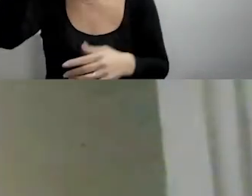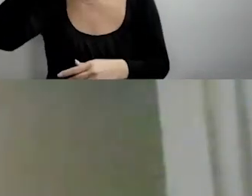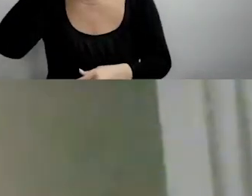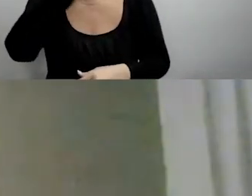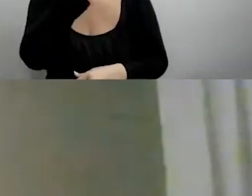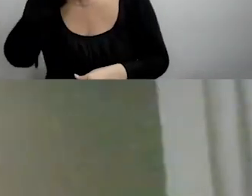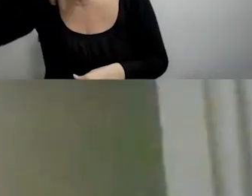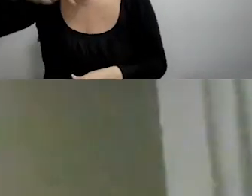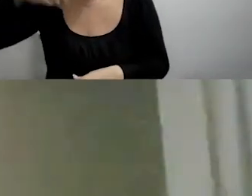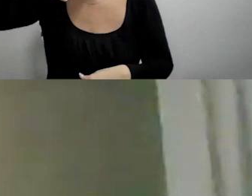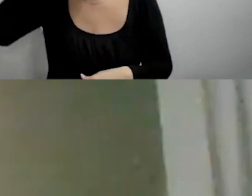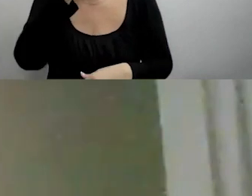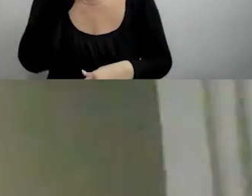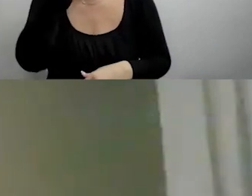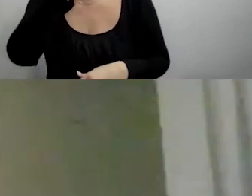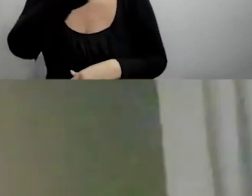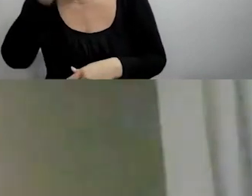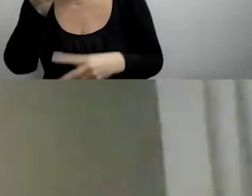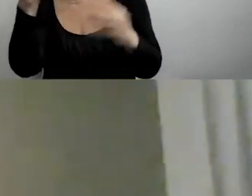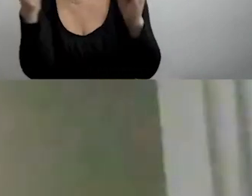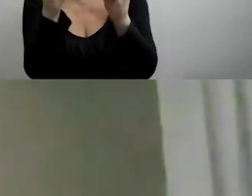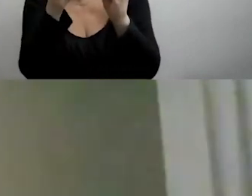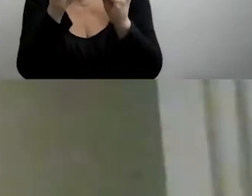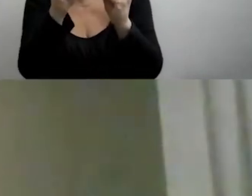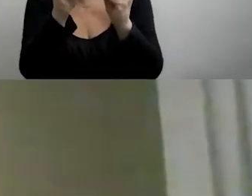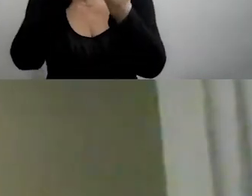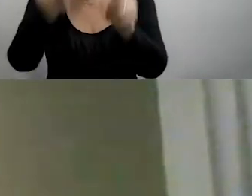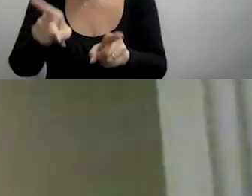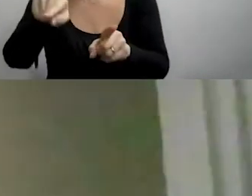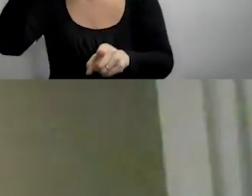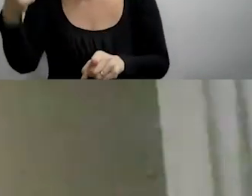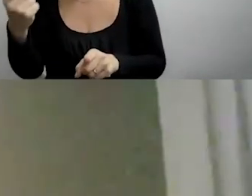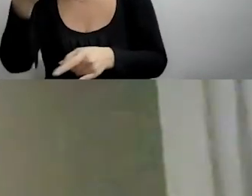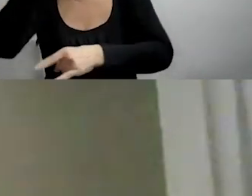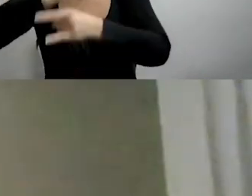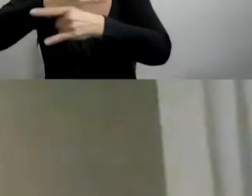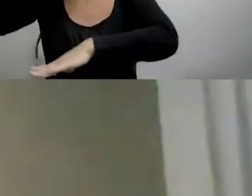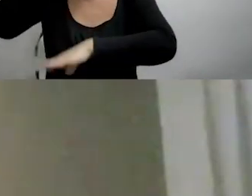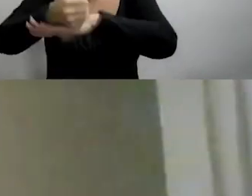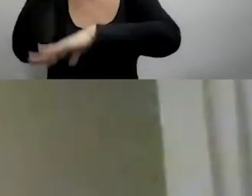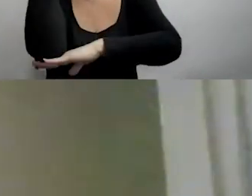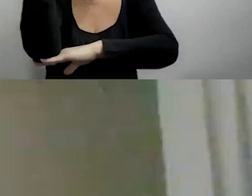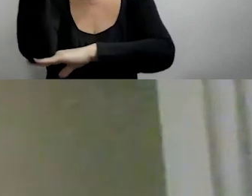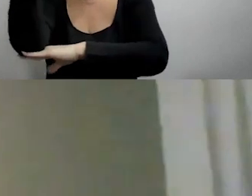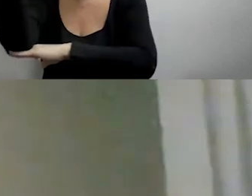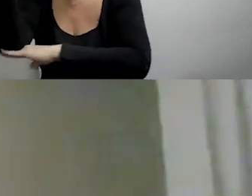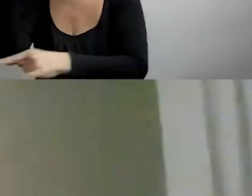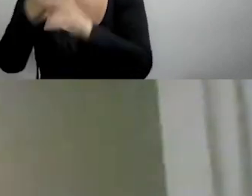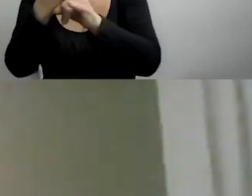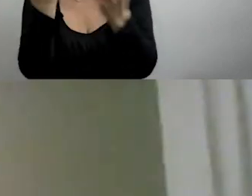y querida compañera que va a estar hoy también, y como siempre, en cada uno de los diálogos haciendo la conducción.